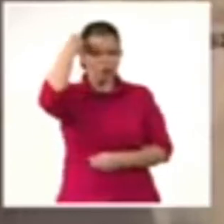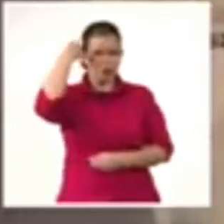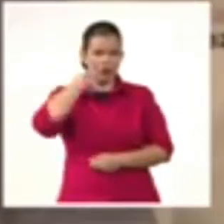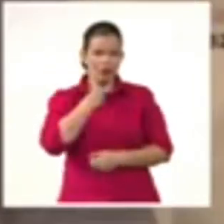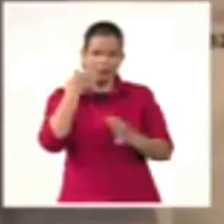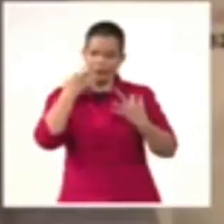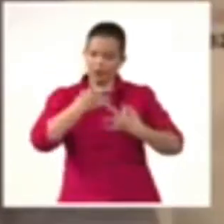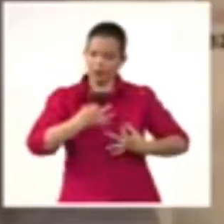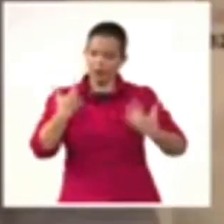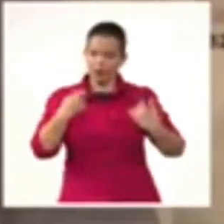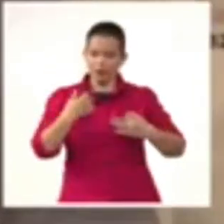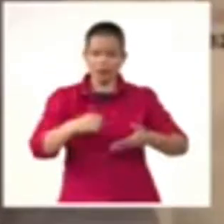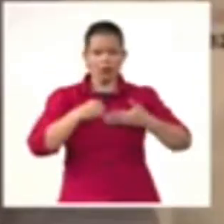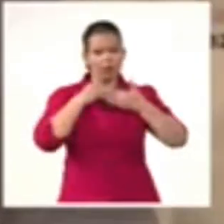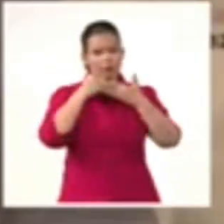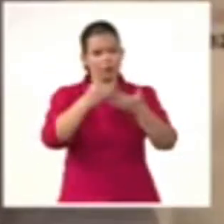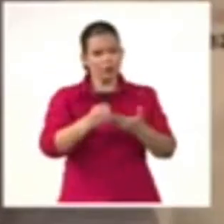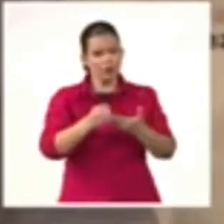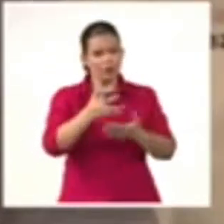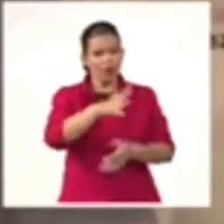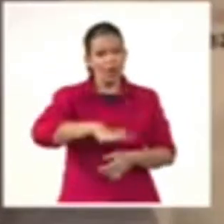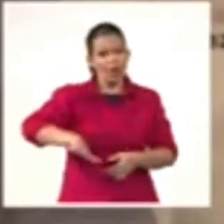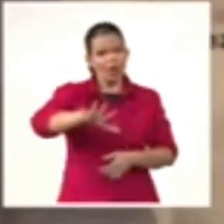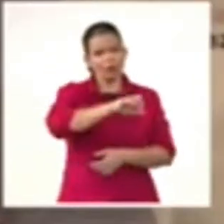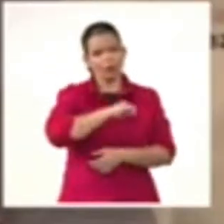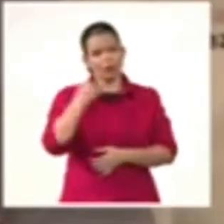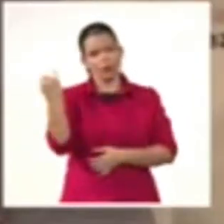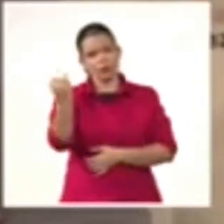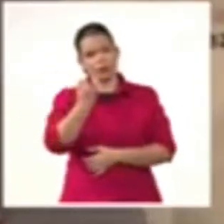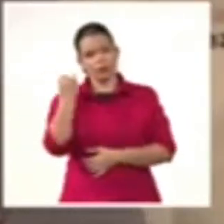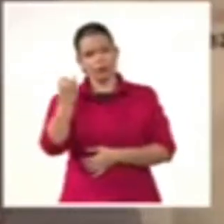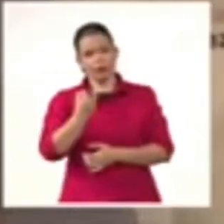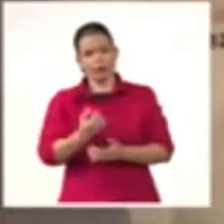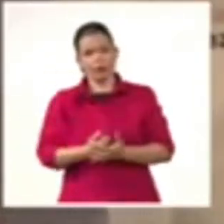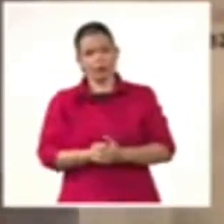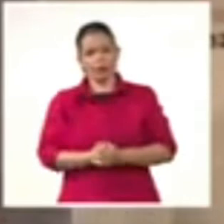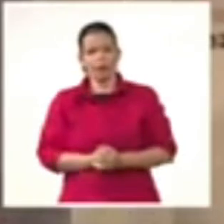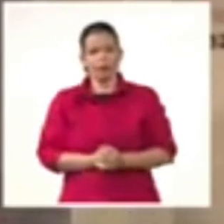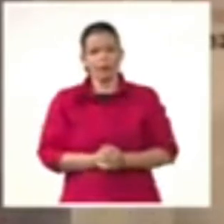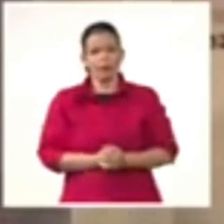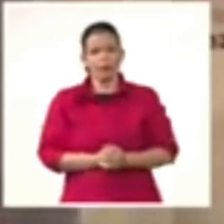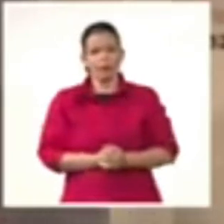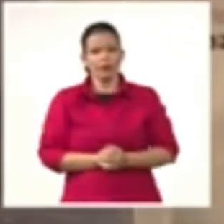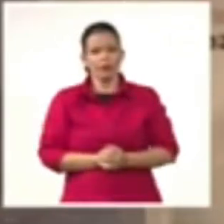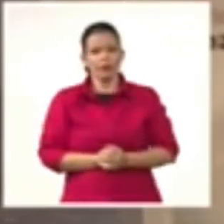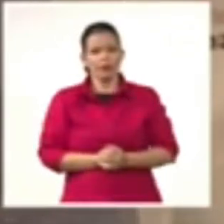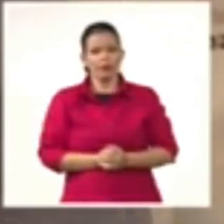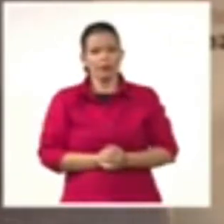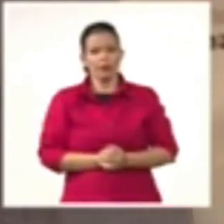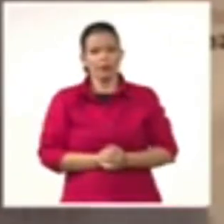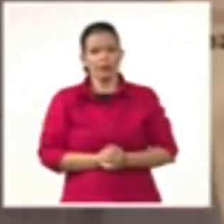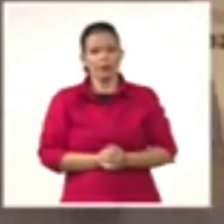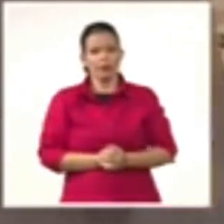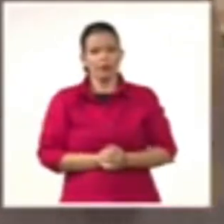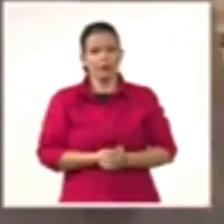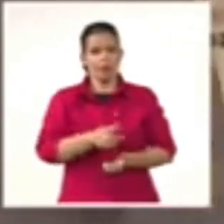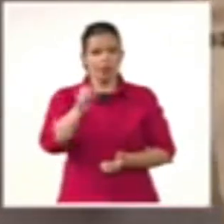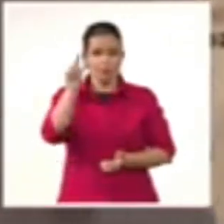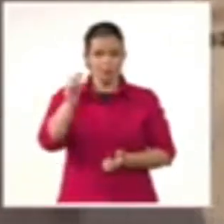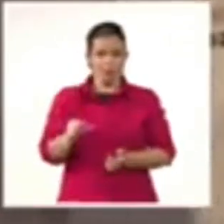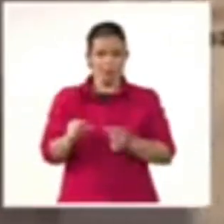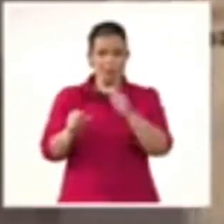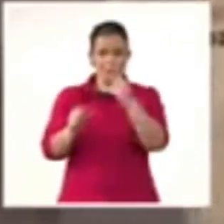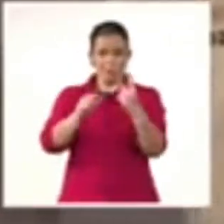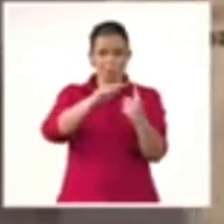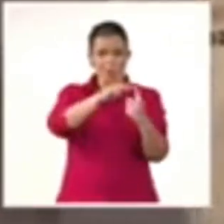gratitud con la solidaridad internacional. Por eso, se equivocará siempre el que considere posible aislar